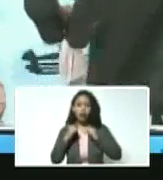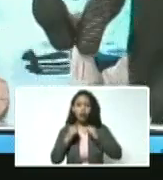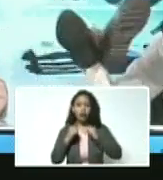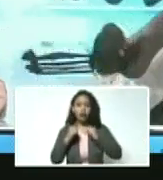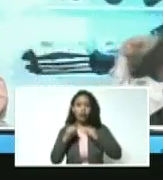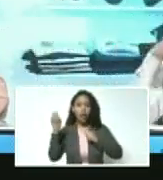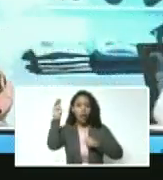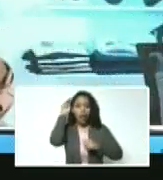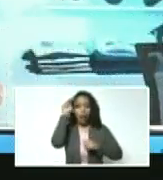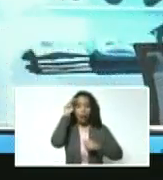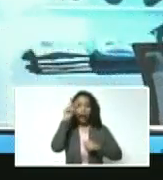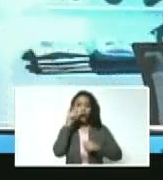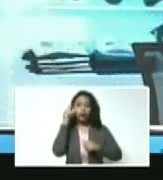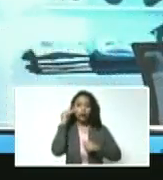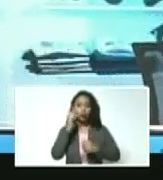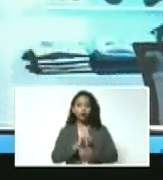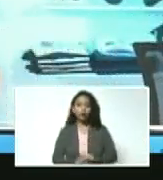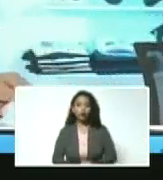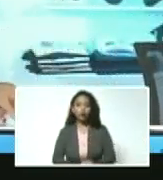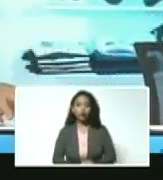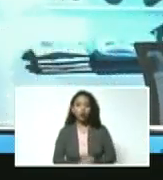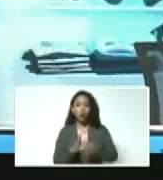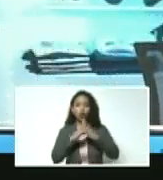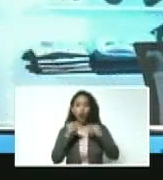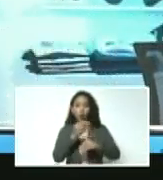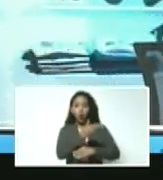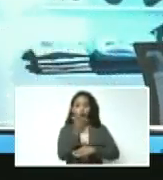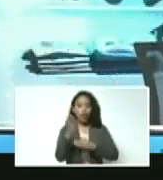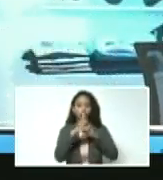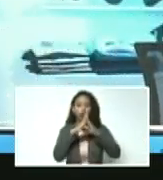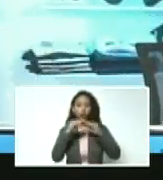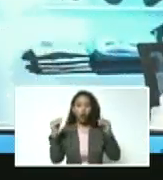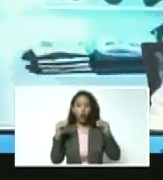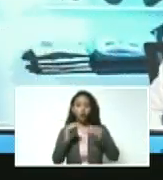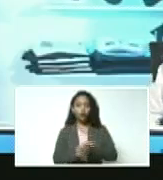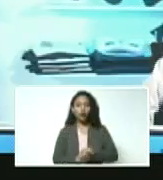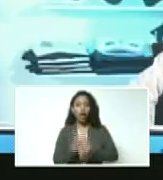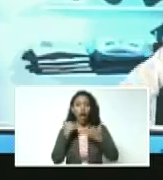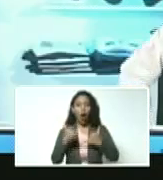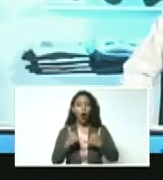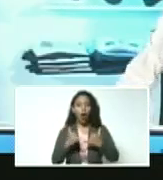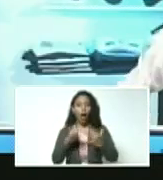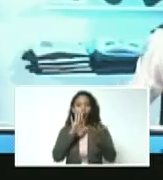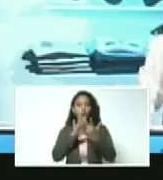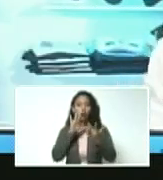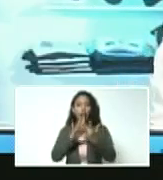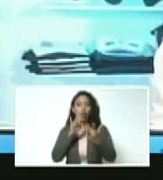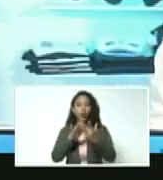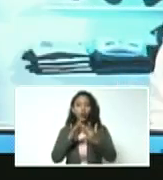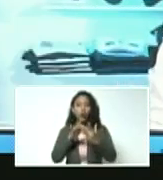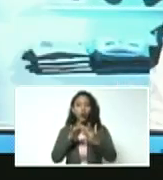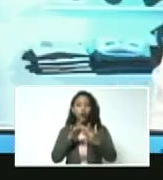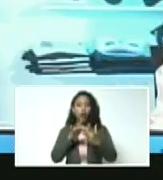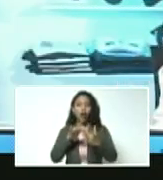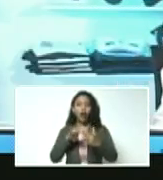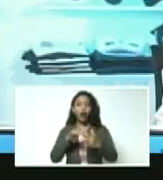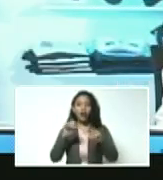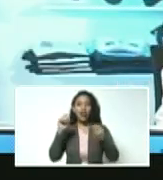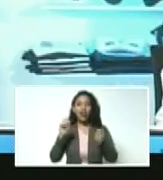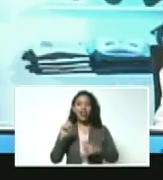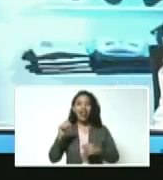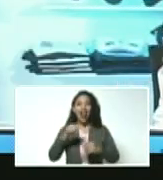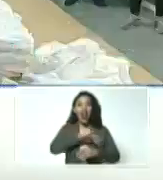las maestras y a los maestros, todo, para ustedes, todo. Ahora vámonos a un pase en el sector Las Lomas de Urdaneta,